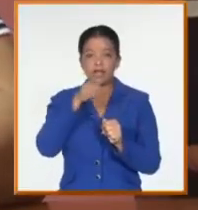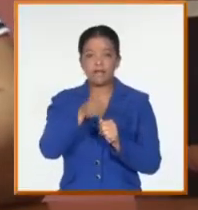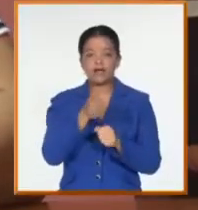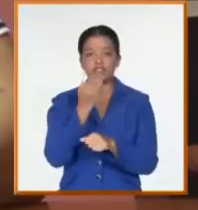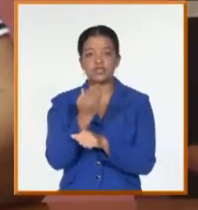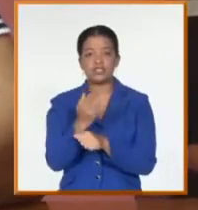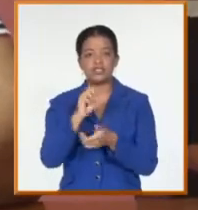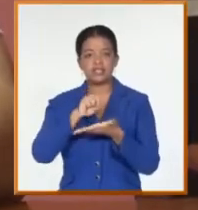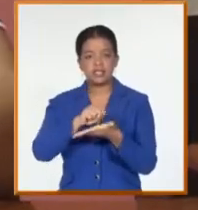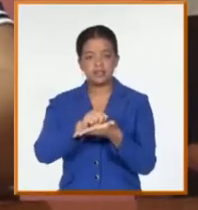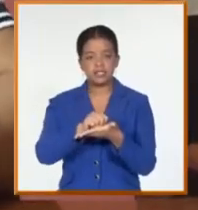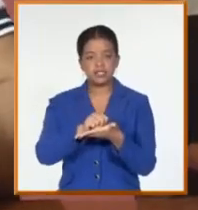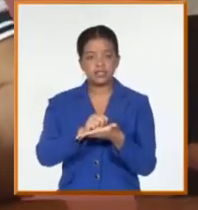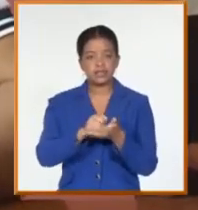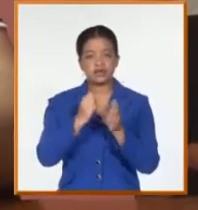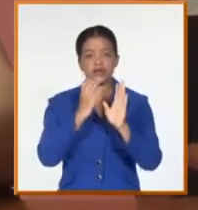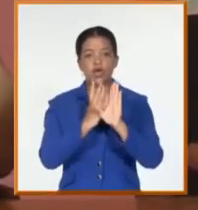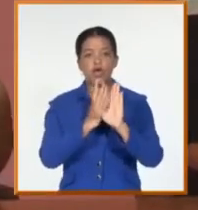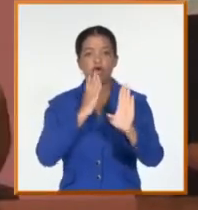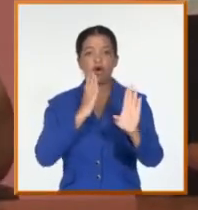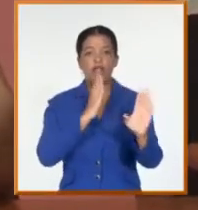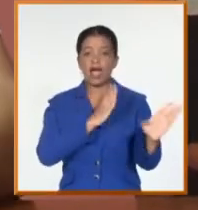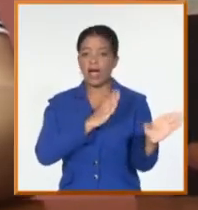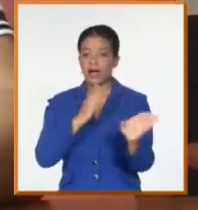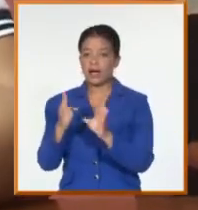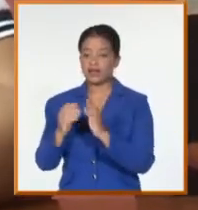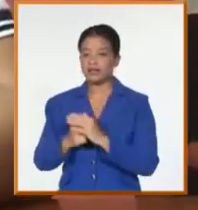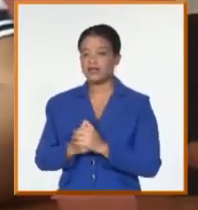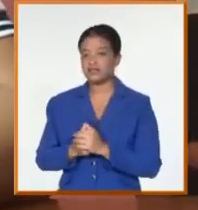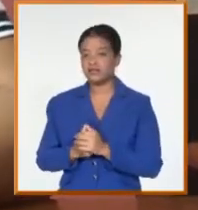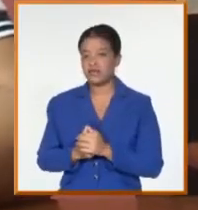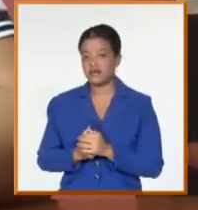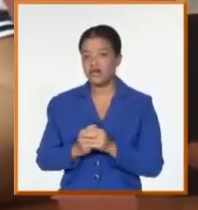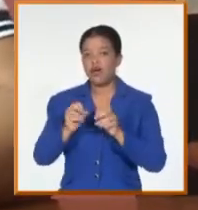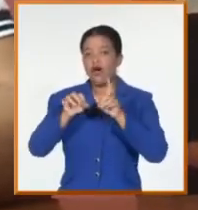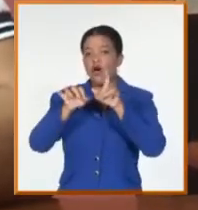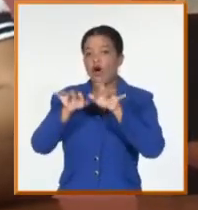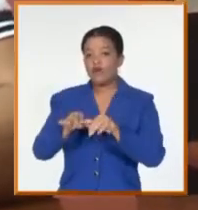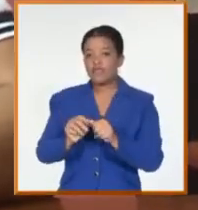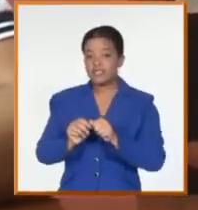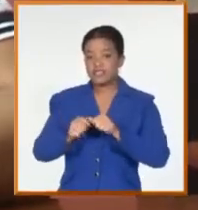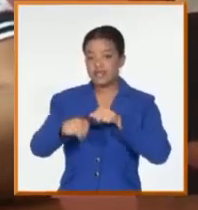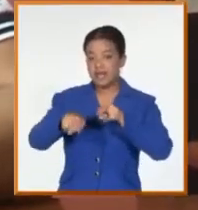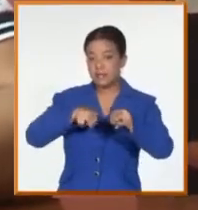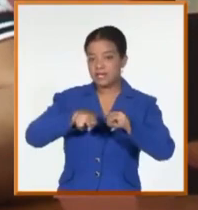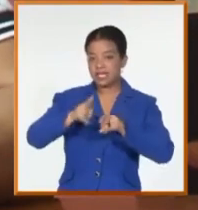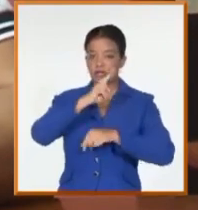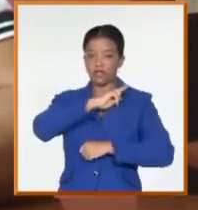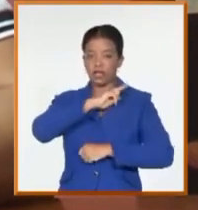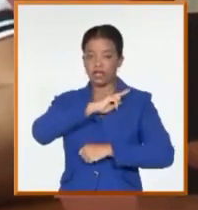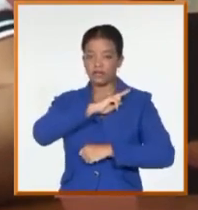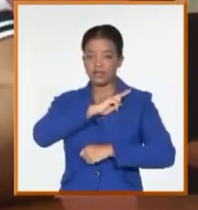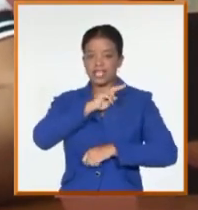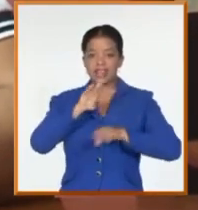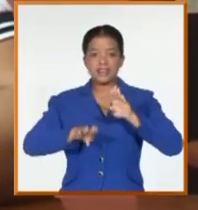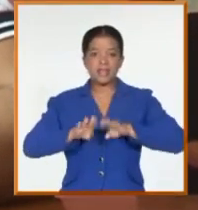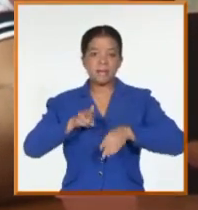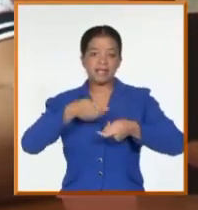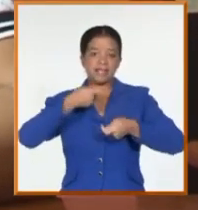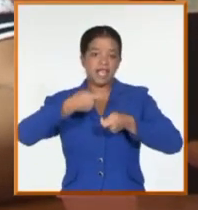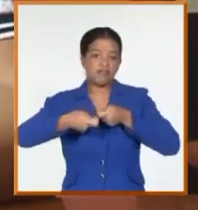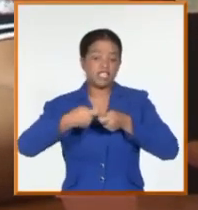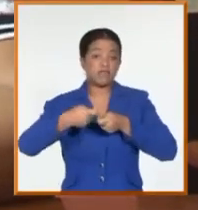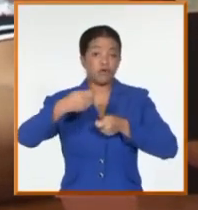independiente a la cola o sea es directo en la oficina con el administrador de jefe turno que estén en funciones y en dependencia al efectivo que se encuentra en la unidad